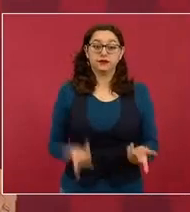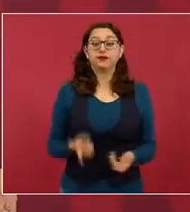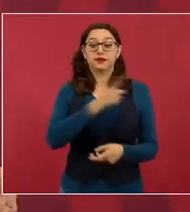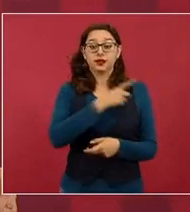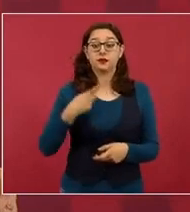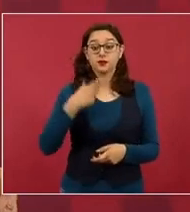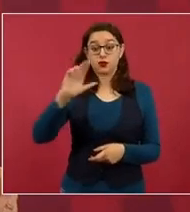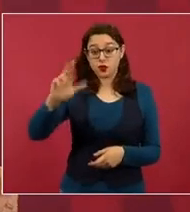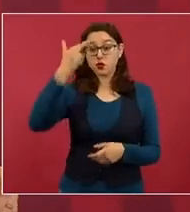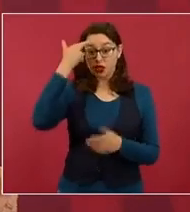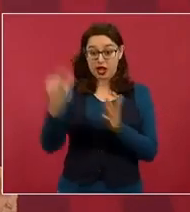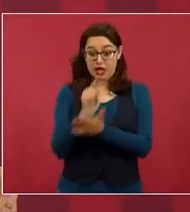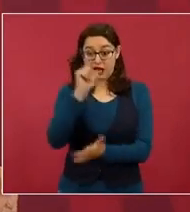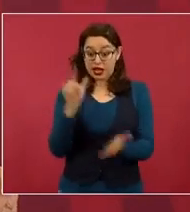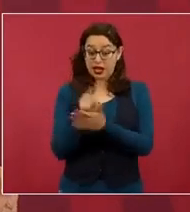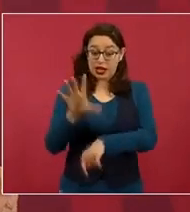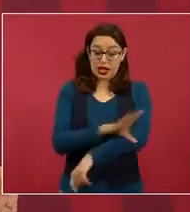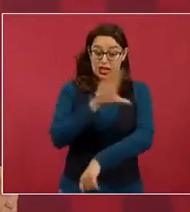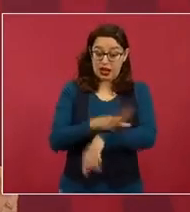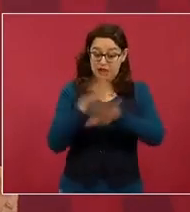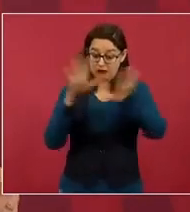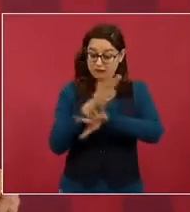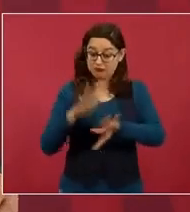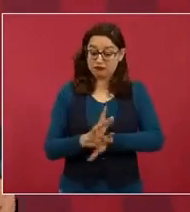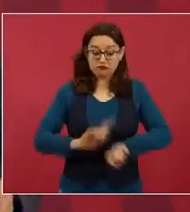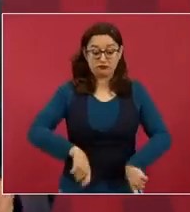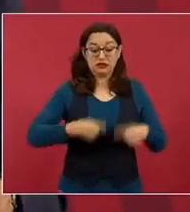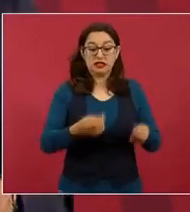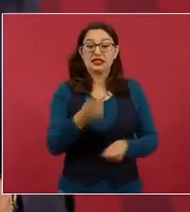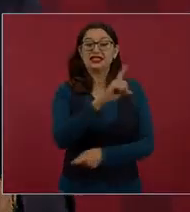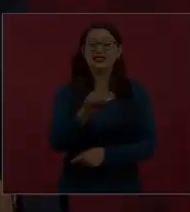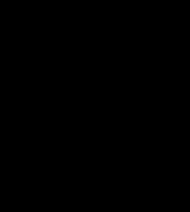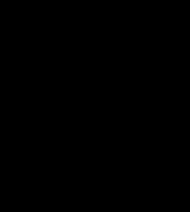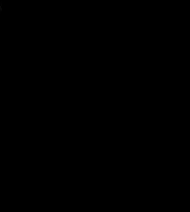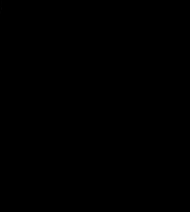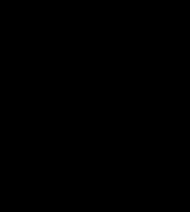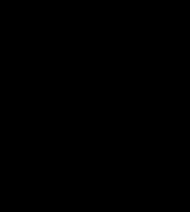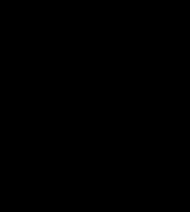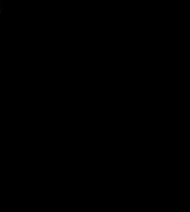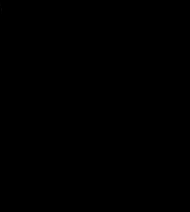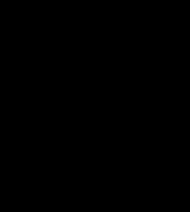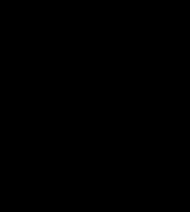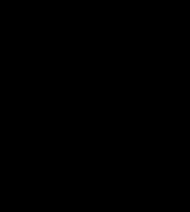llamada reforma energética consistió en entregar 110 contratos,